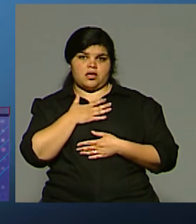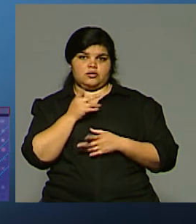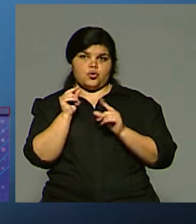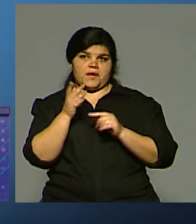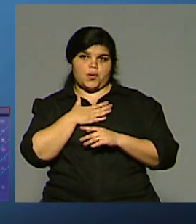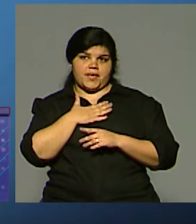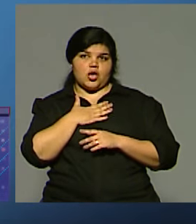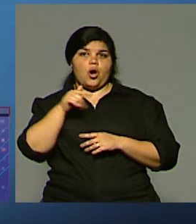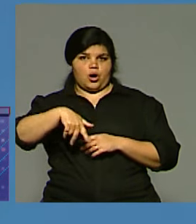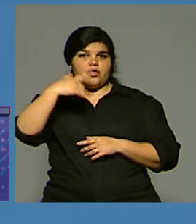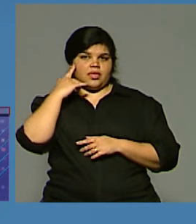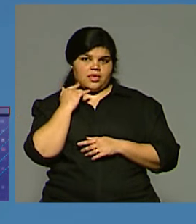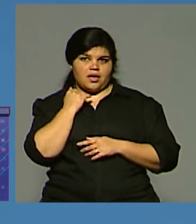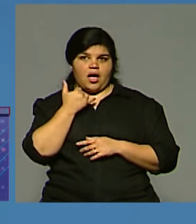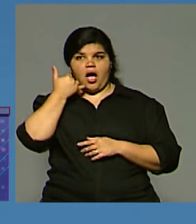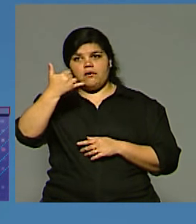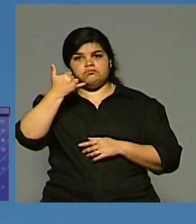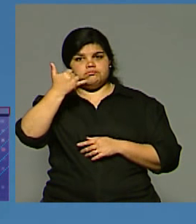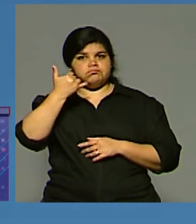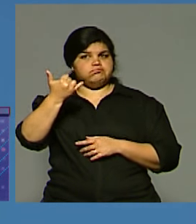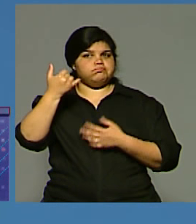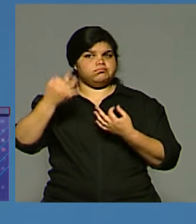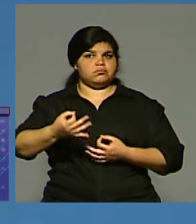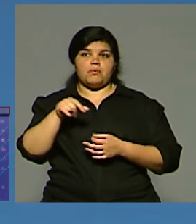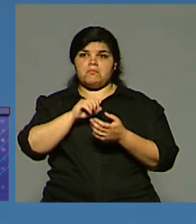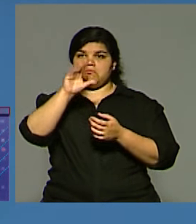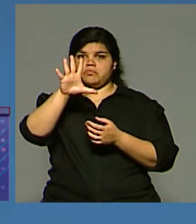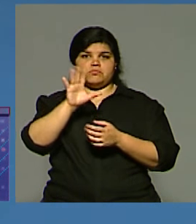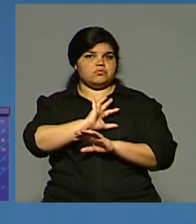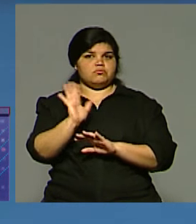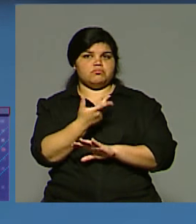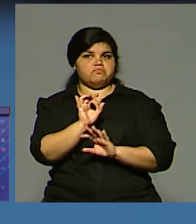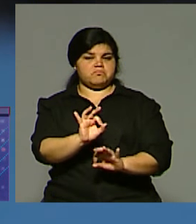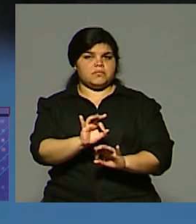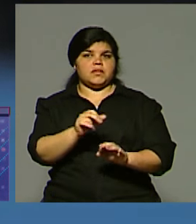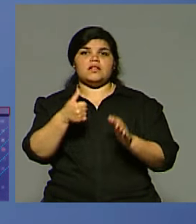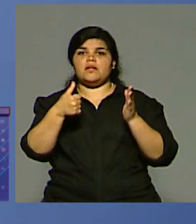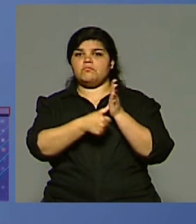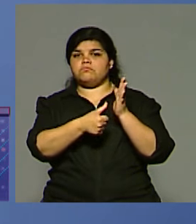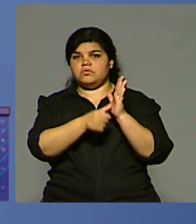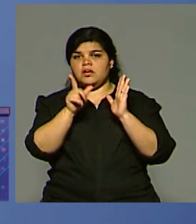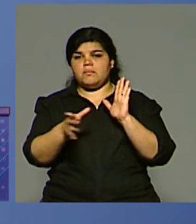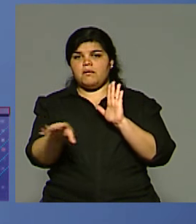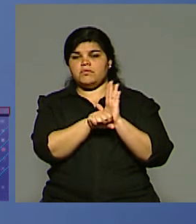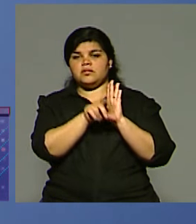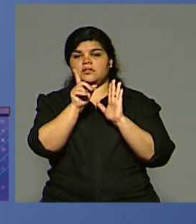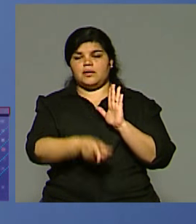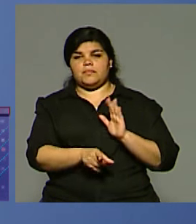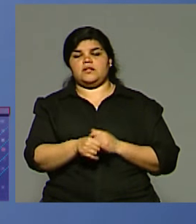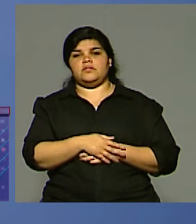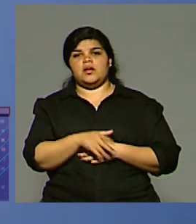estuve hablando hoy con ustedes continuamente. Ahí está mi pantalla, todo. Tiene el lector de huellas, una cámara de 8 megapíxeles, cámara